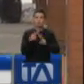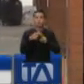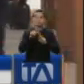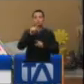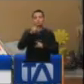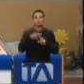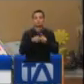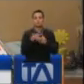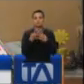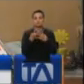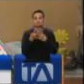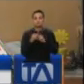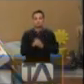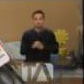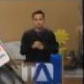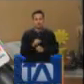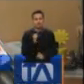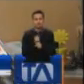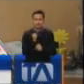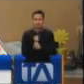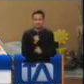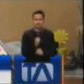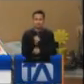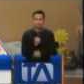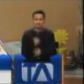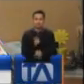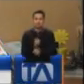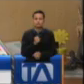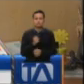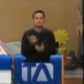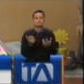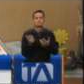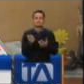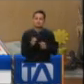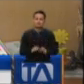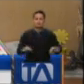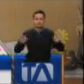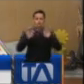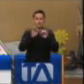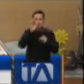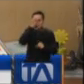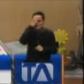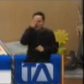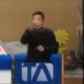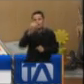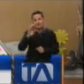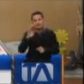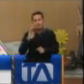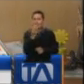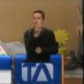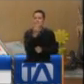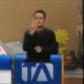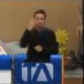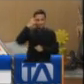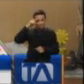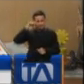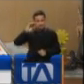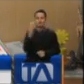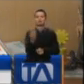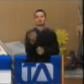1 mes de prisión. Es un trabajo que requiere de un cambio de cultura en la sociedad.